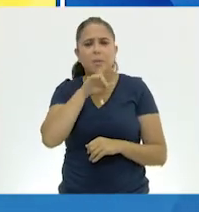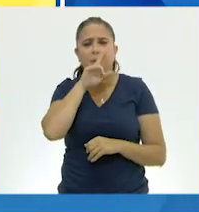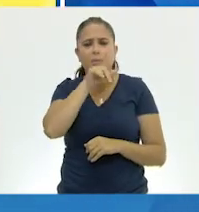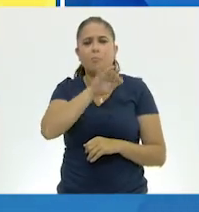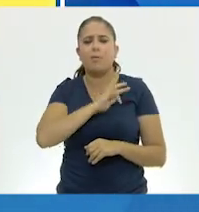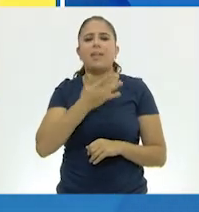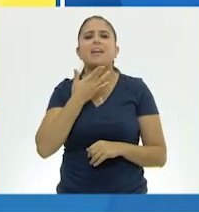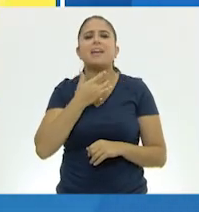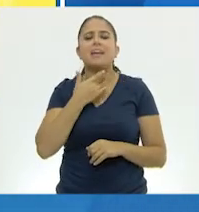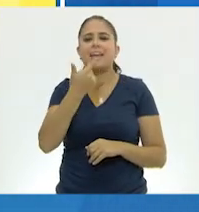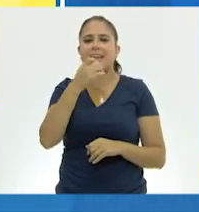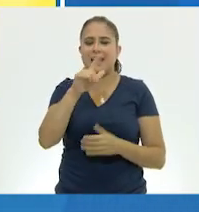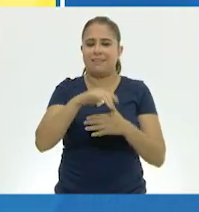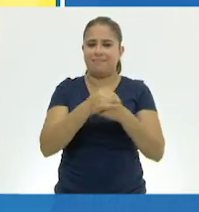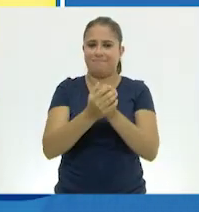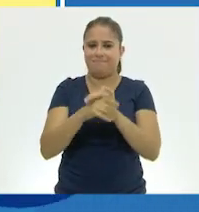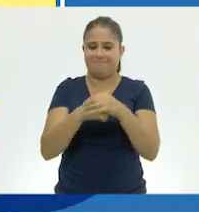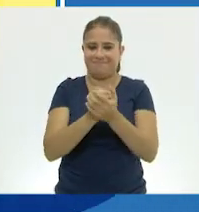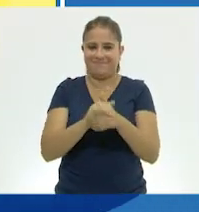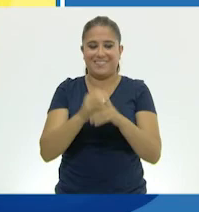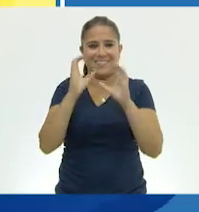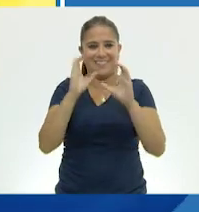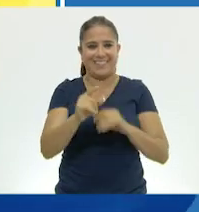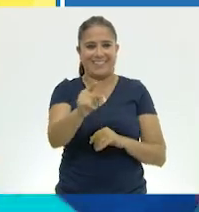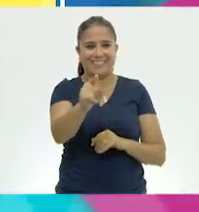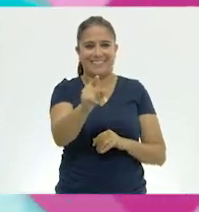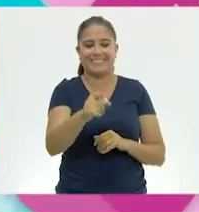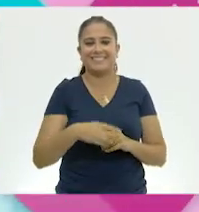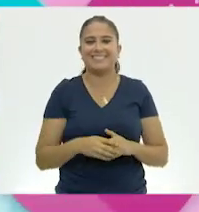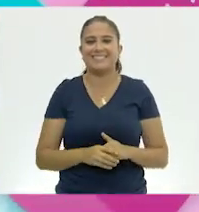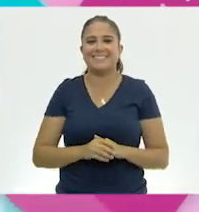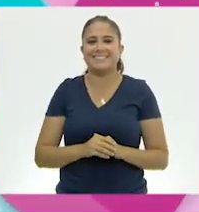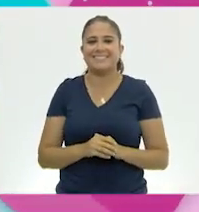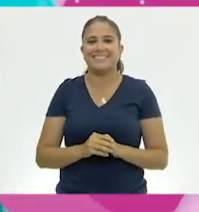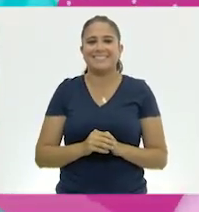usa desinfectantes a base de alcohol. ¡Cuídate!